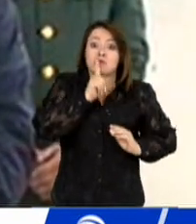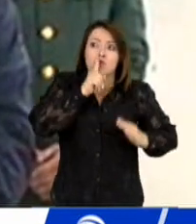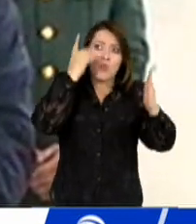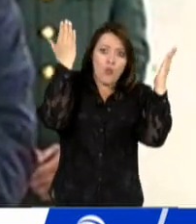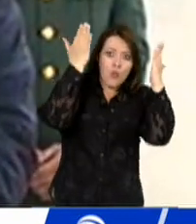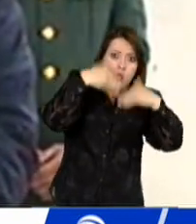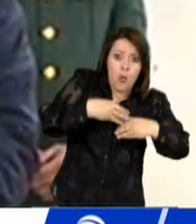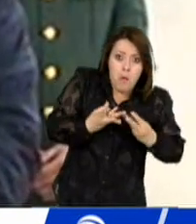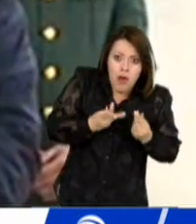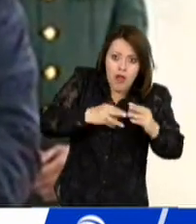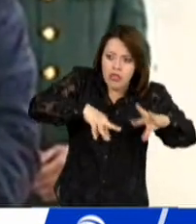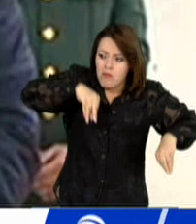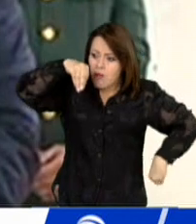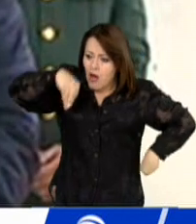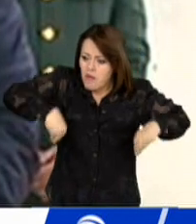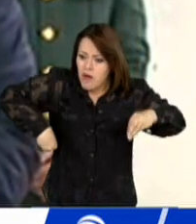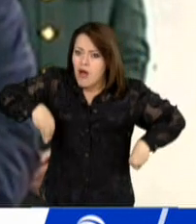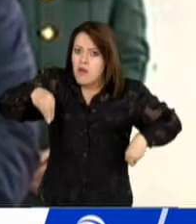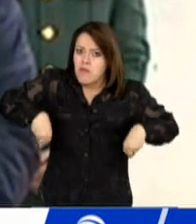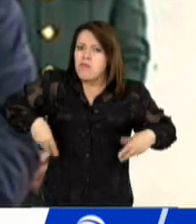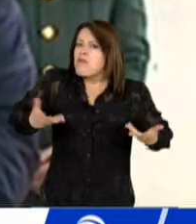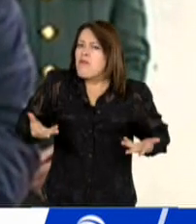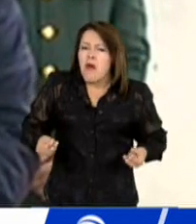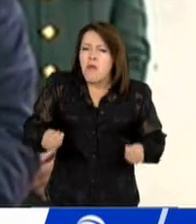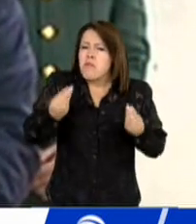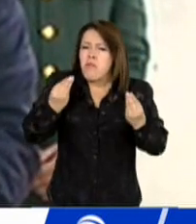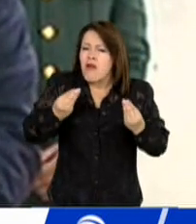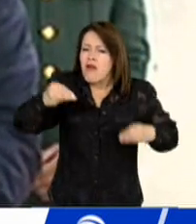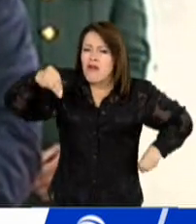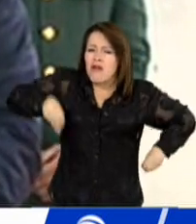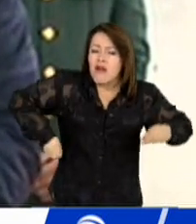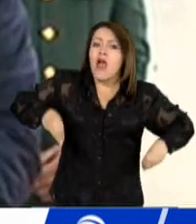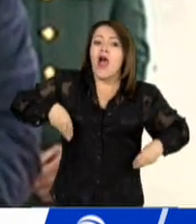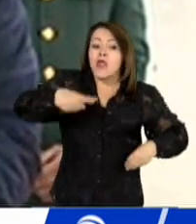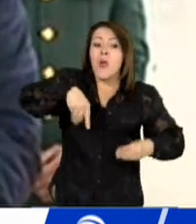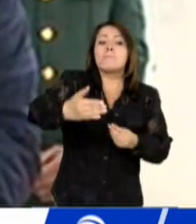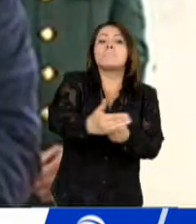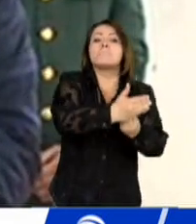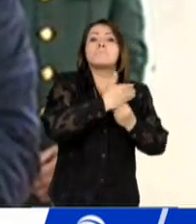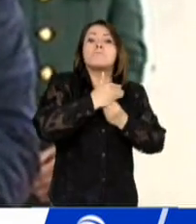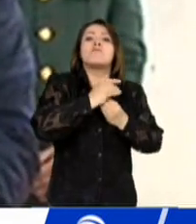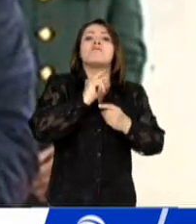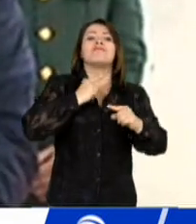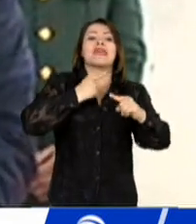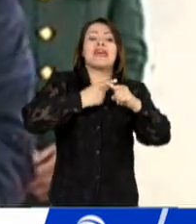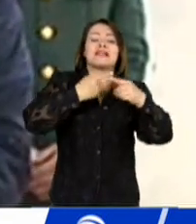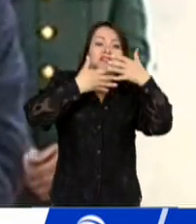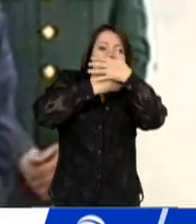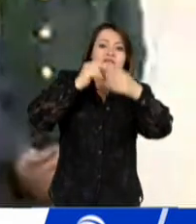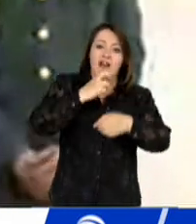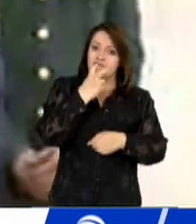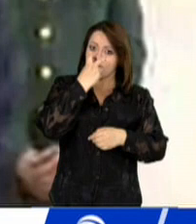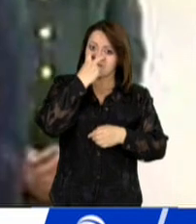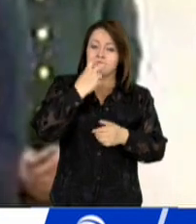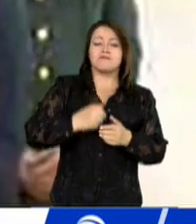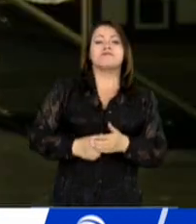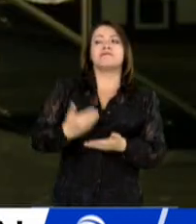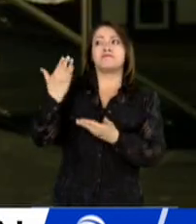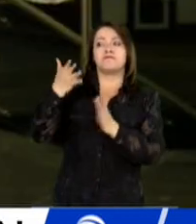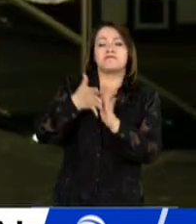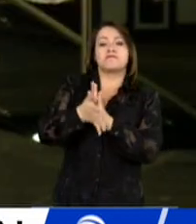extradiciones, me parece que es de suma gravedad y espero que se llegue con contundencia hasta las últimas consecuencias. Muchas